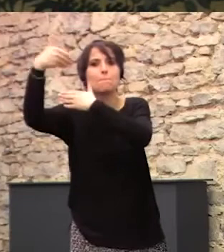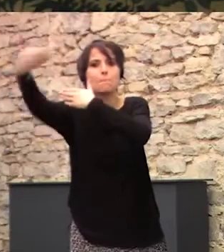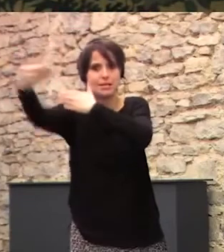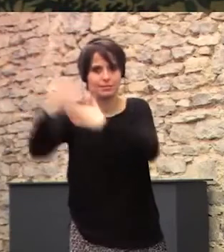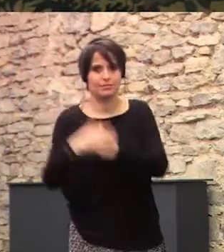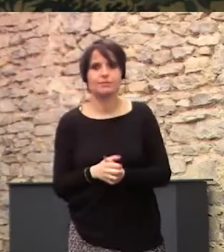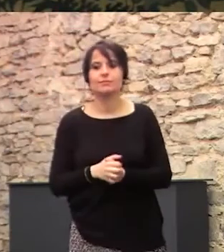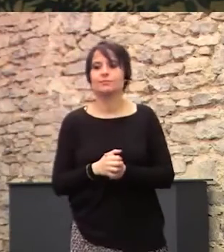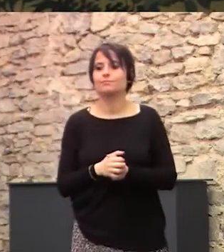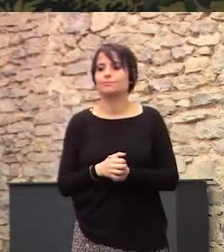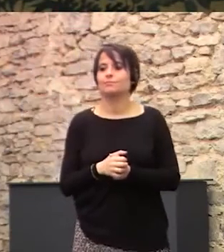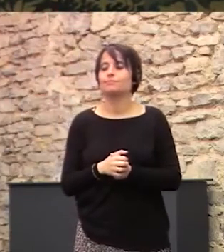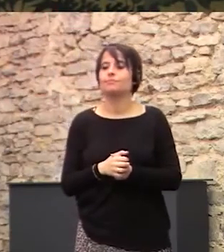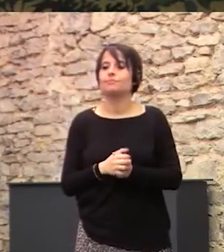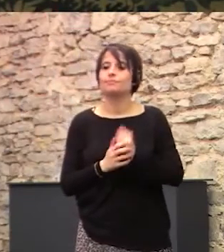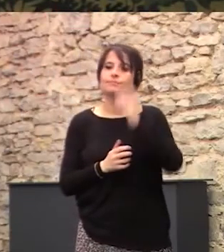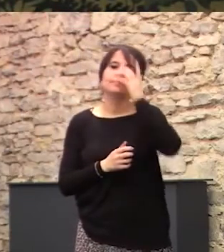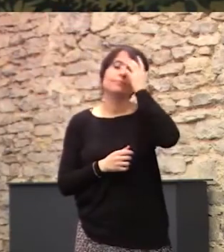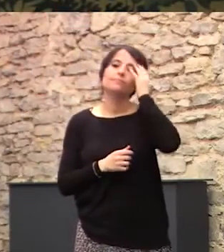Vale.